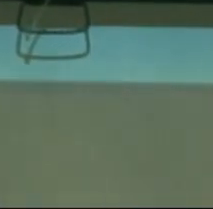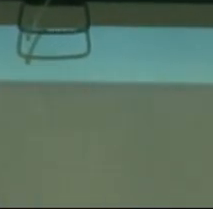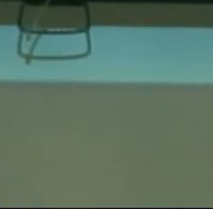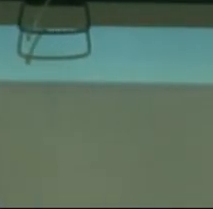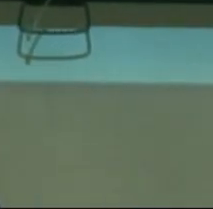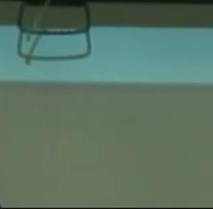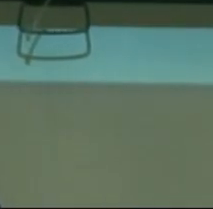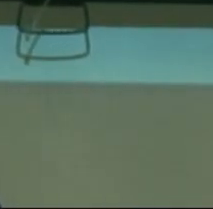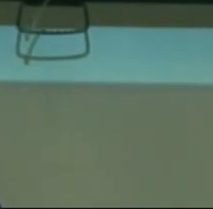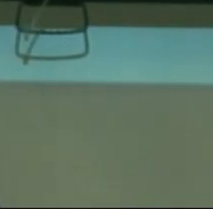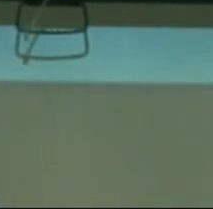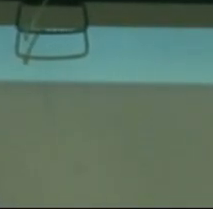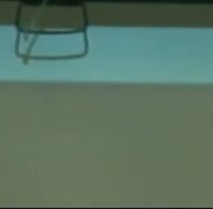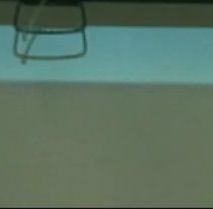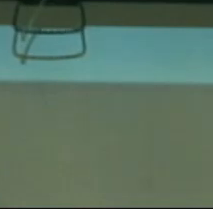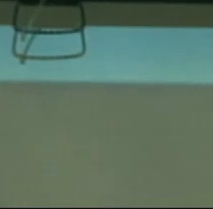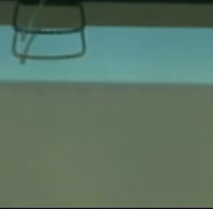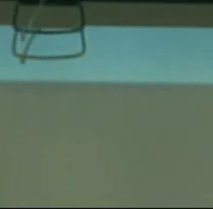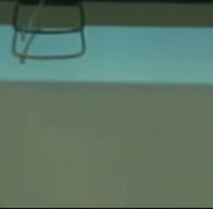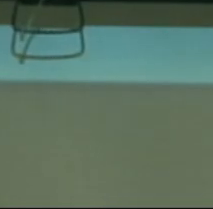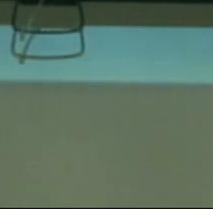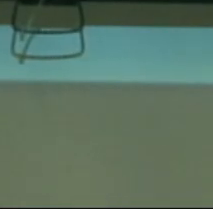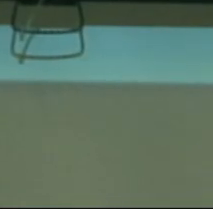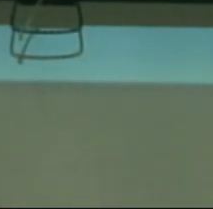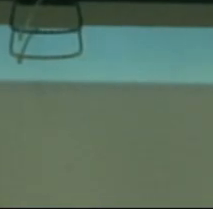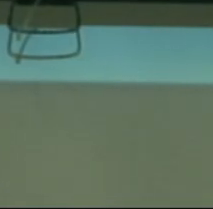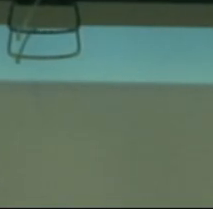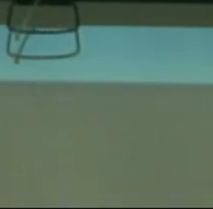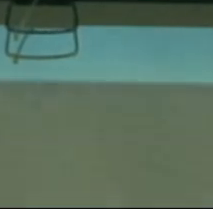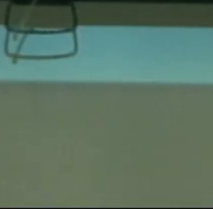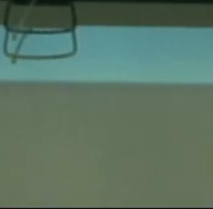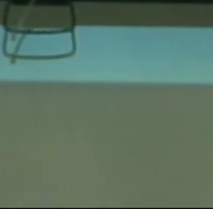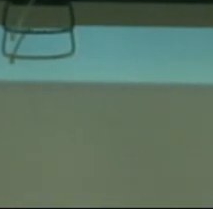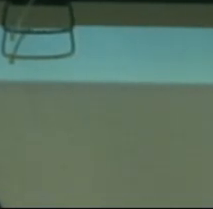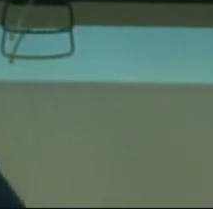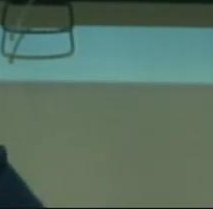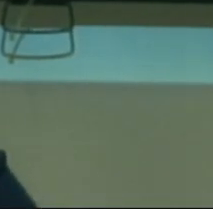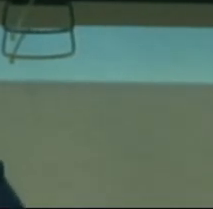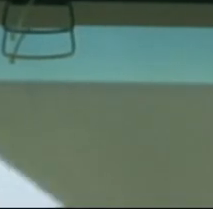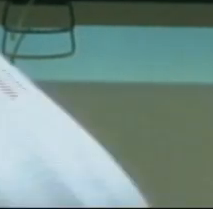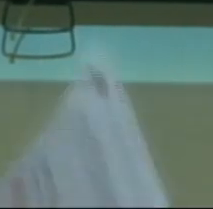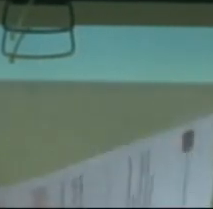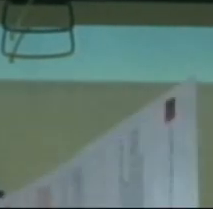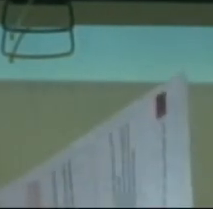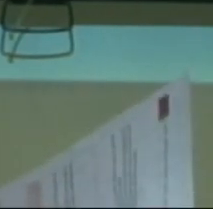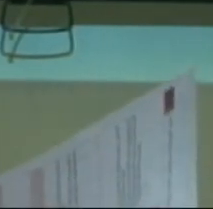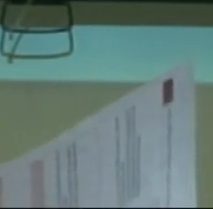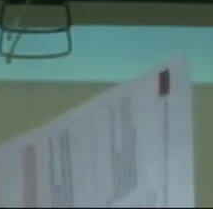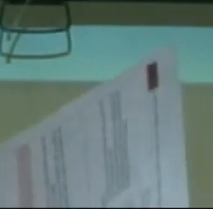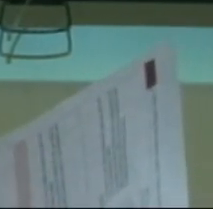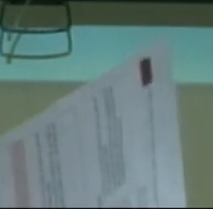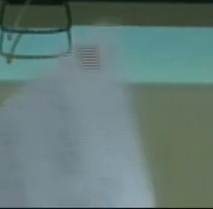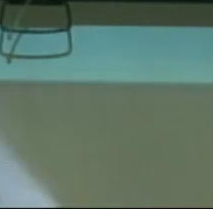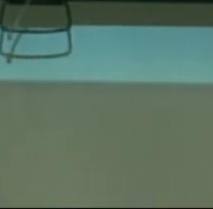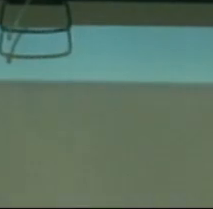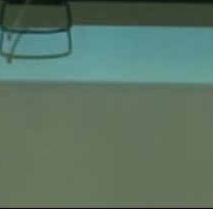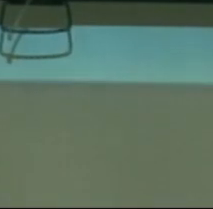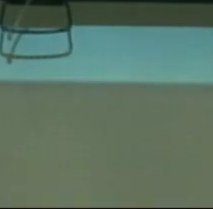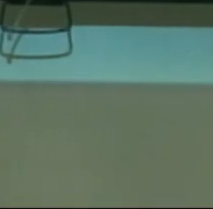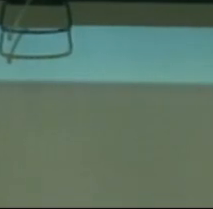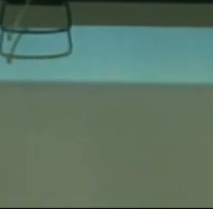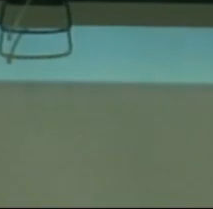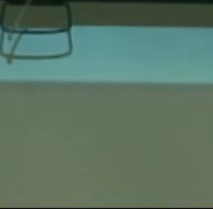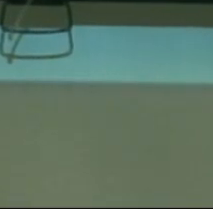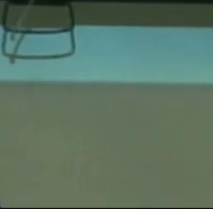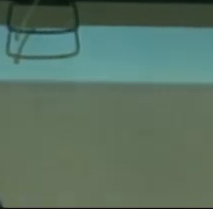extracto. Las notas, las que solo son notas, leer el extracto, dado que son bien amplias y no